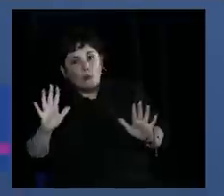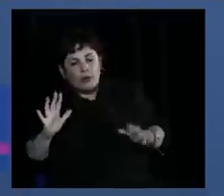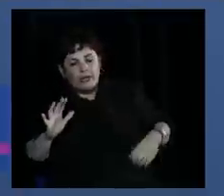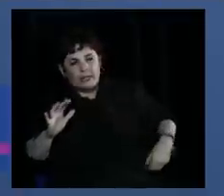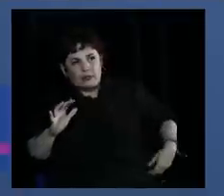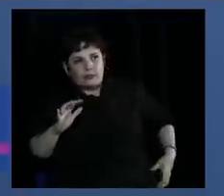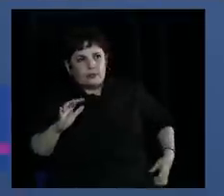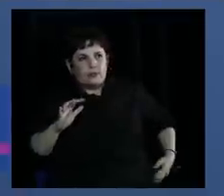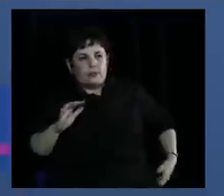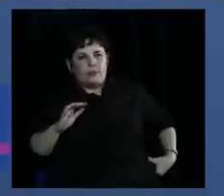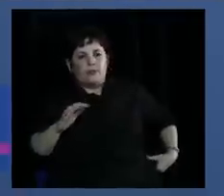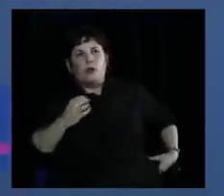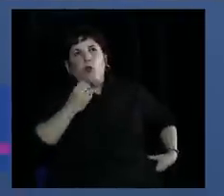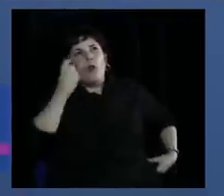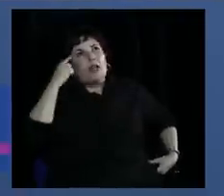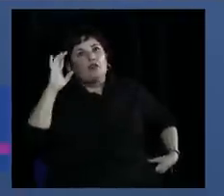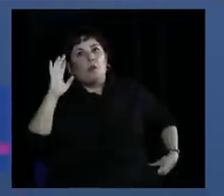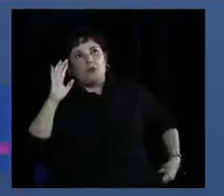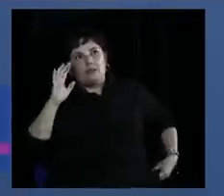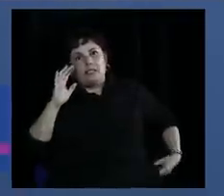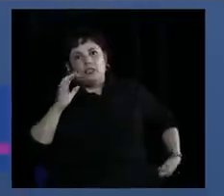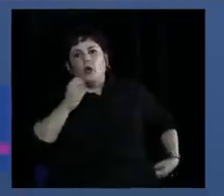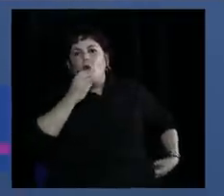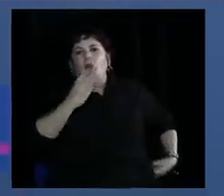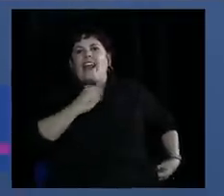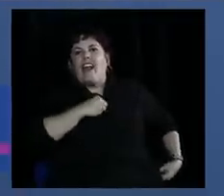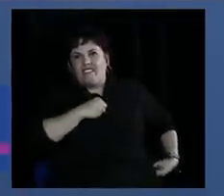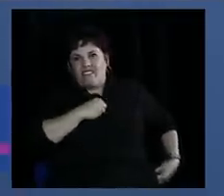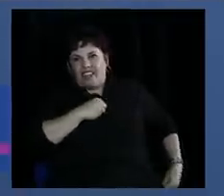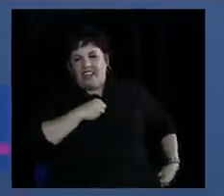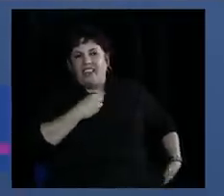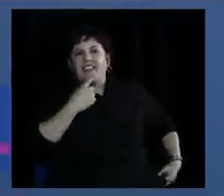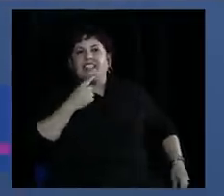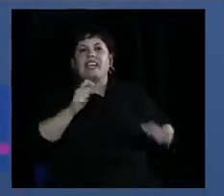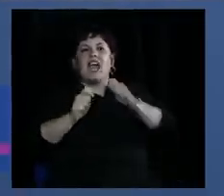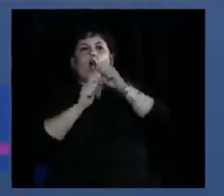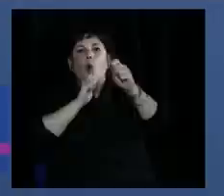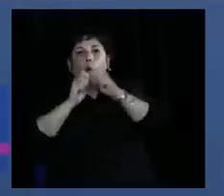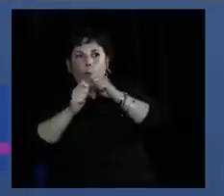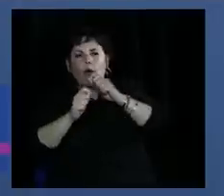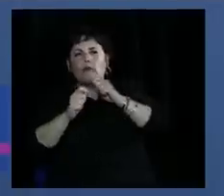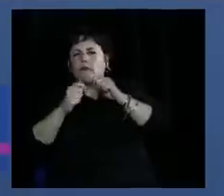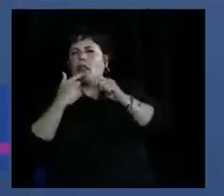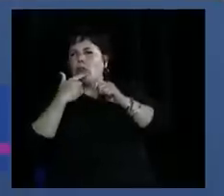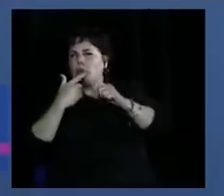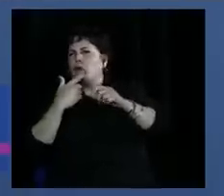vamos a hacer una suposición de buena fe, de que estas encuestas que le dan esta aprobación tan importante al